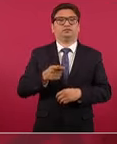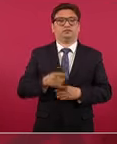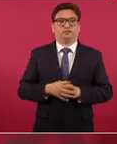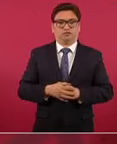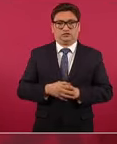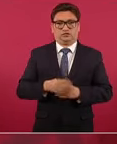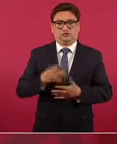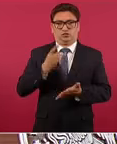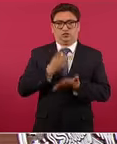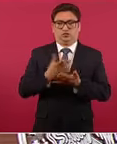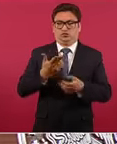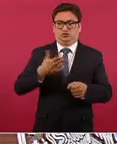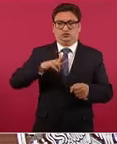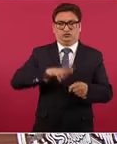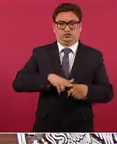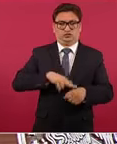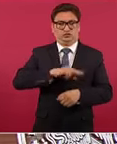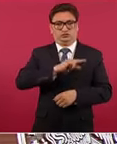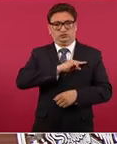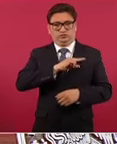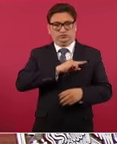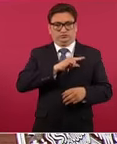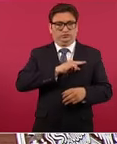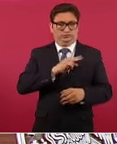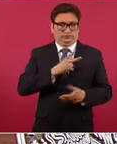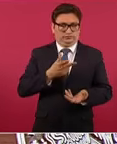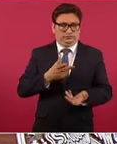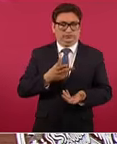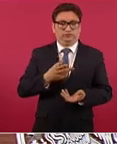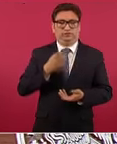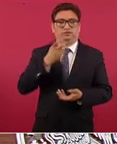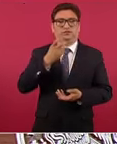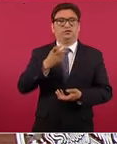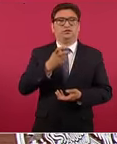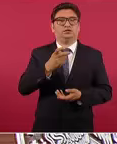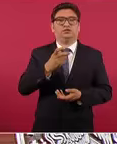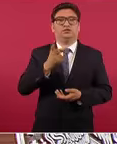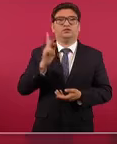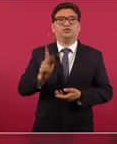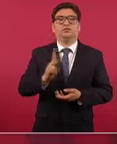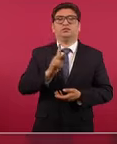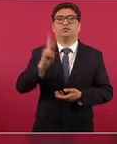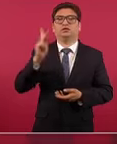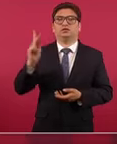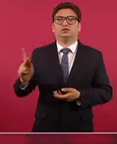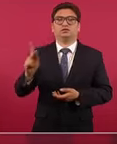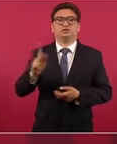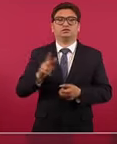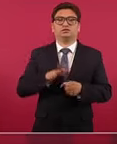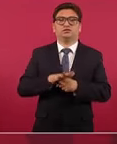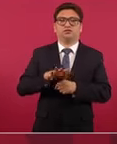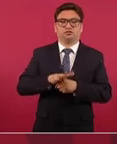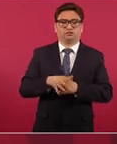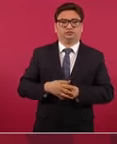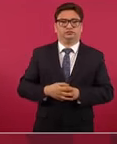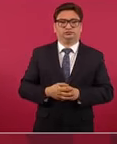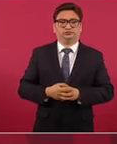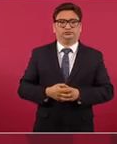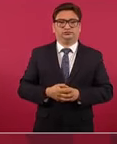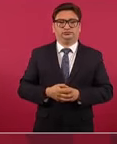la salud privada algo parecido a lo que hicieron